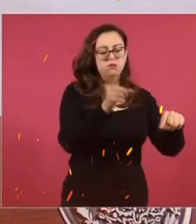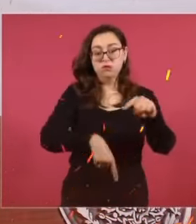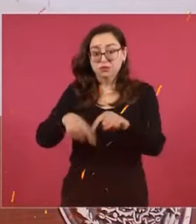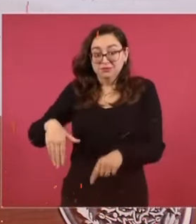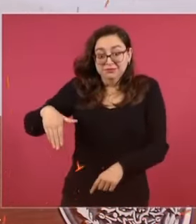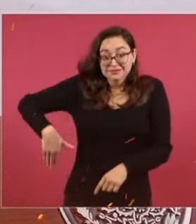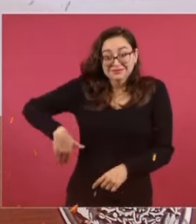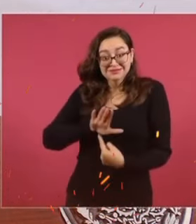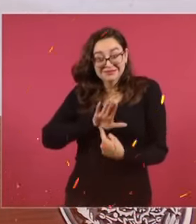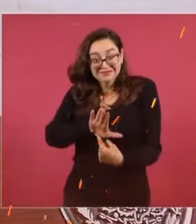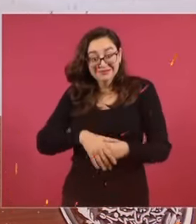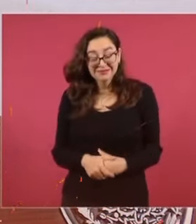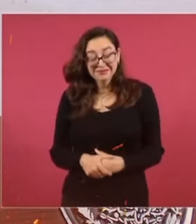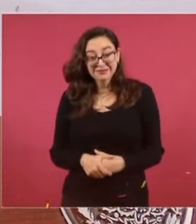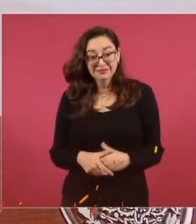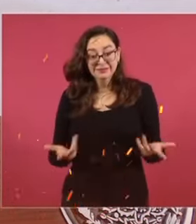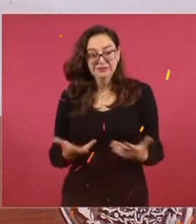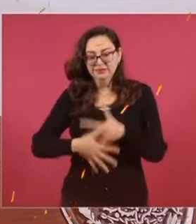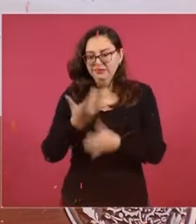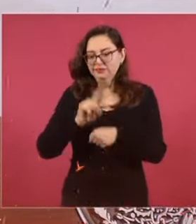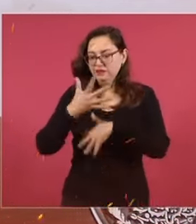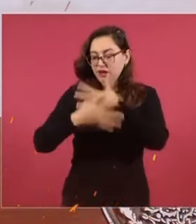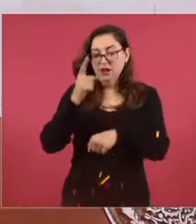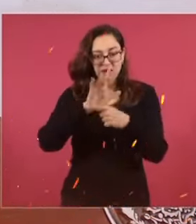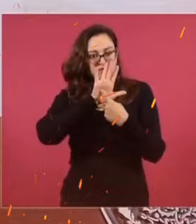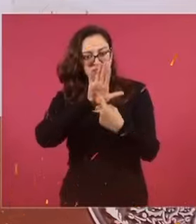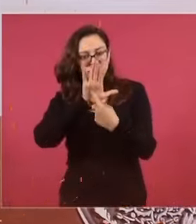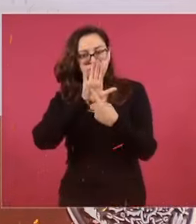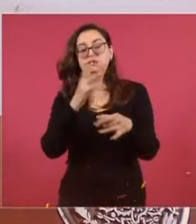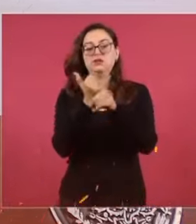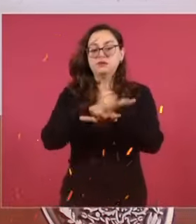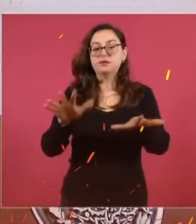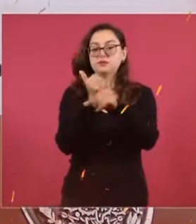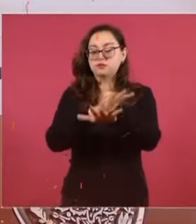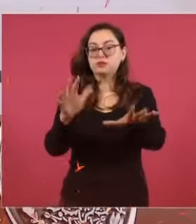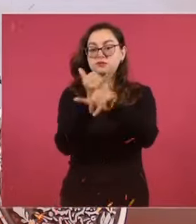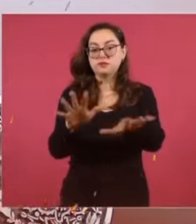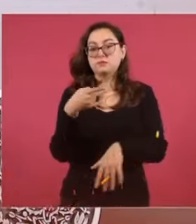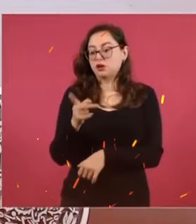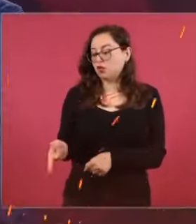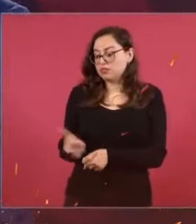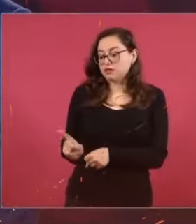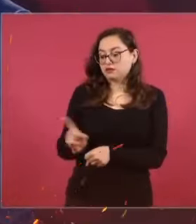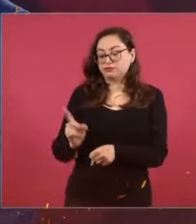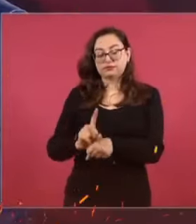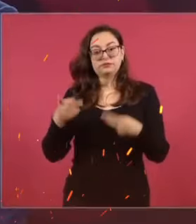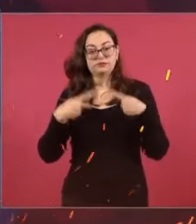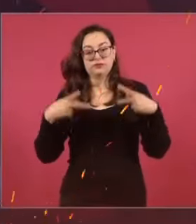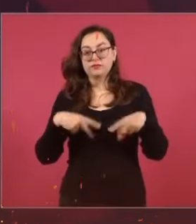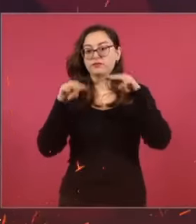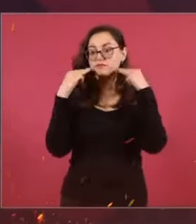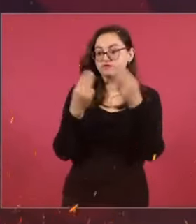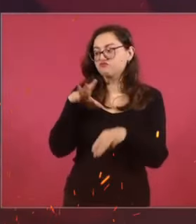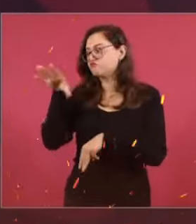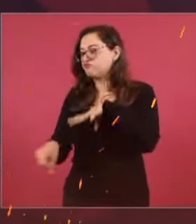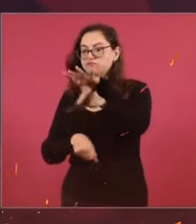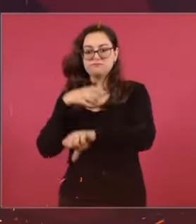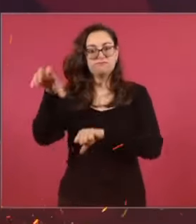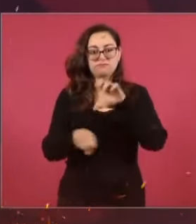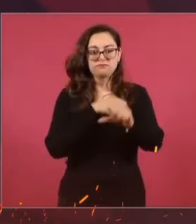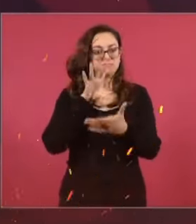informar. Y lo hacemos cada 15 días, informamos. Y todos los días se detienen a personas vinculadas con bandas